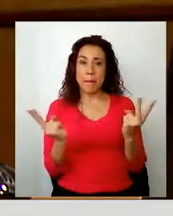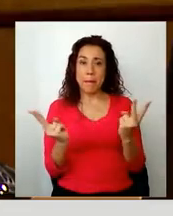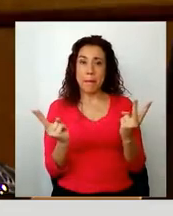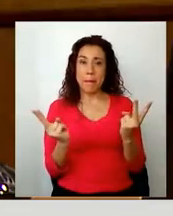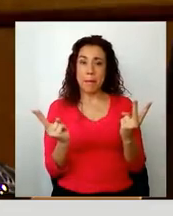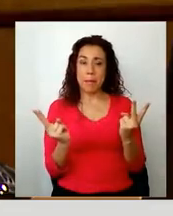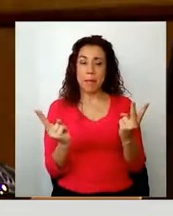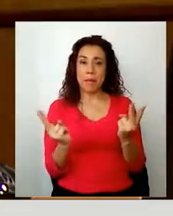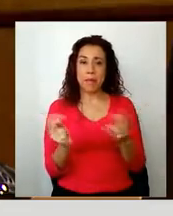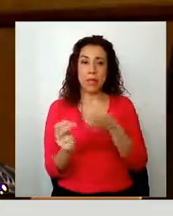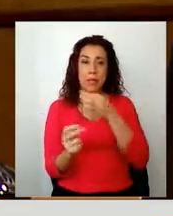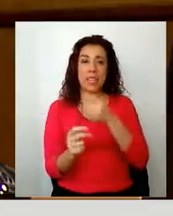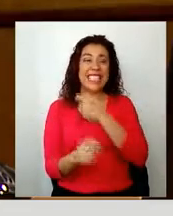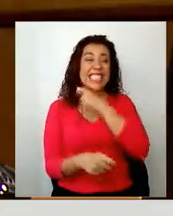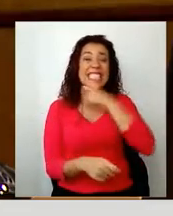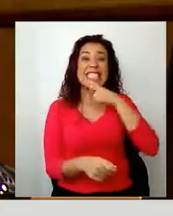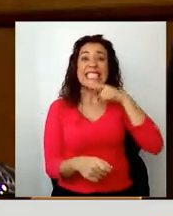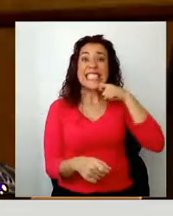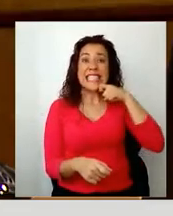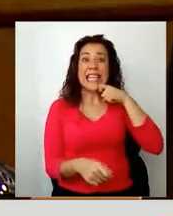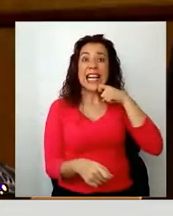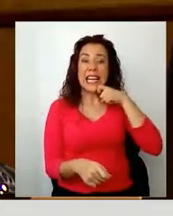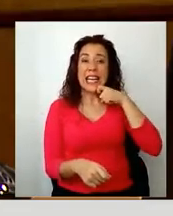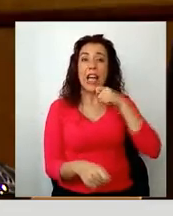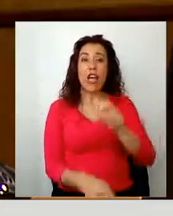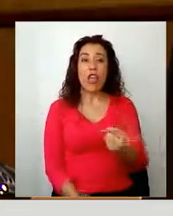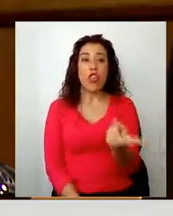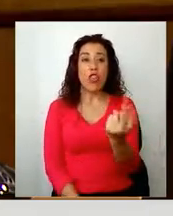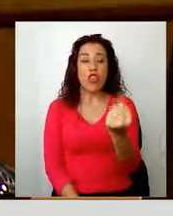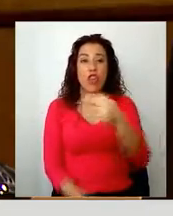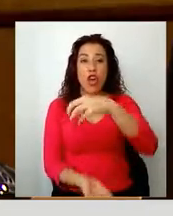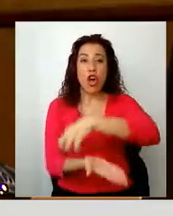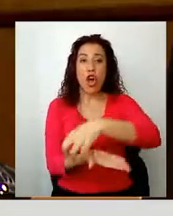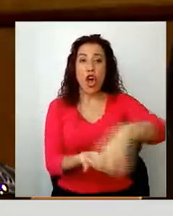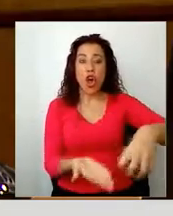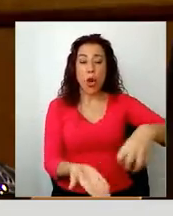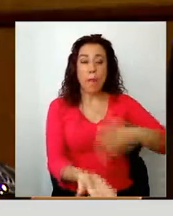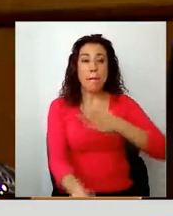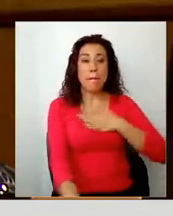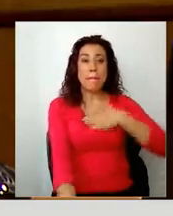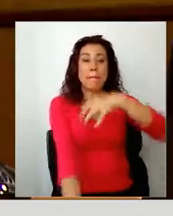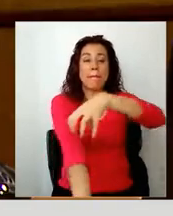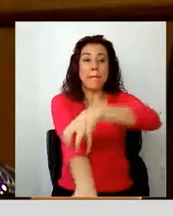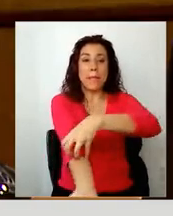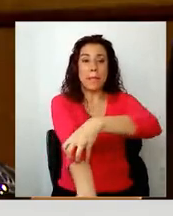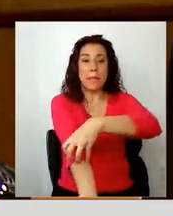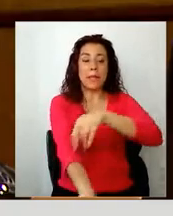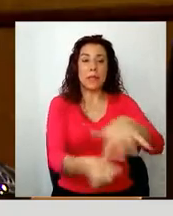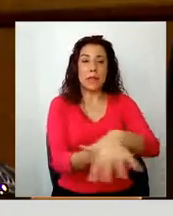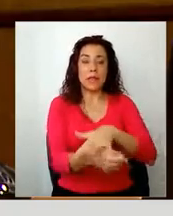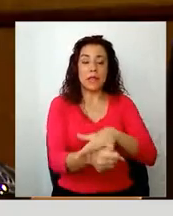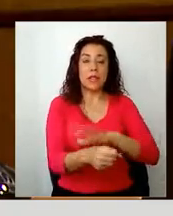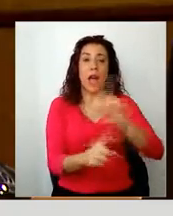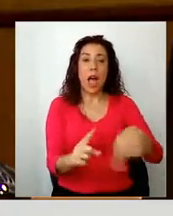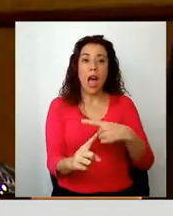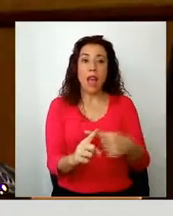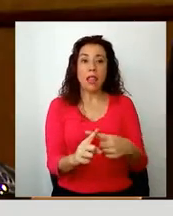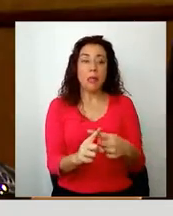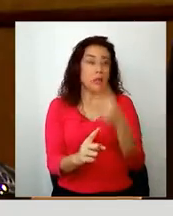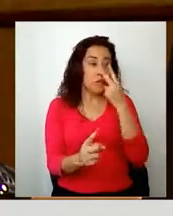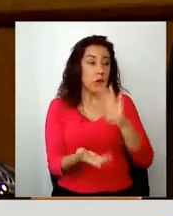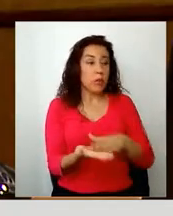escasez hídrica en las doce comunas de mi región esta situación se suma a la realidad de las